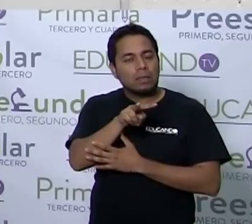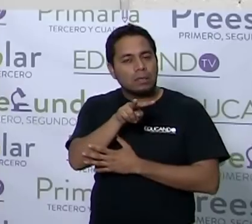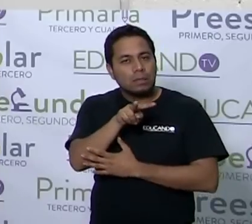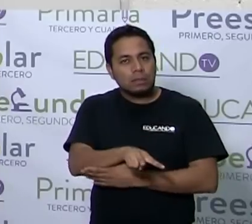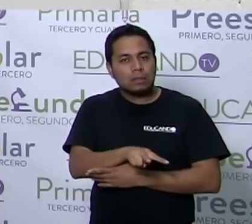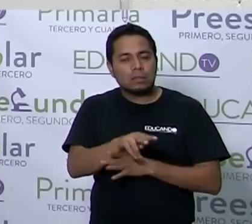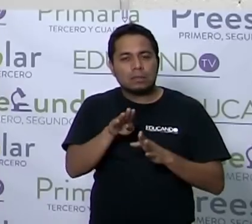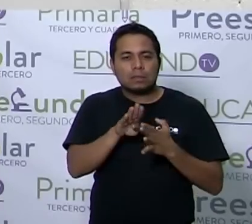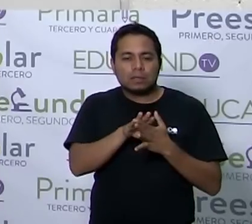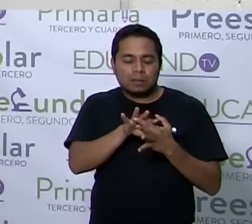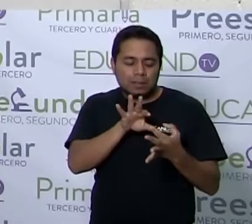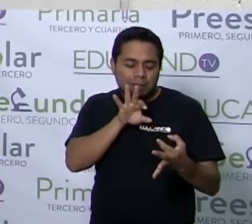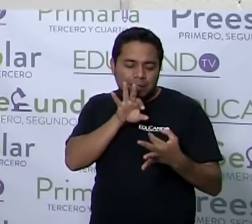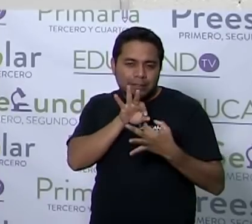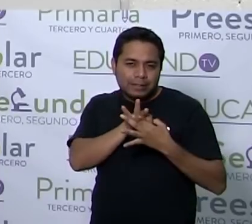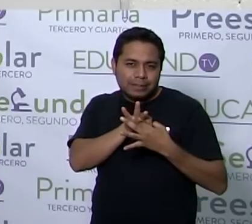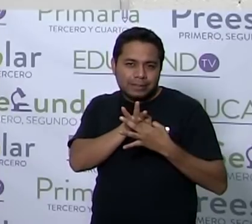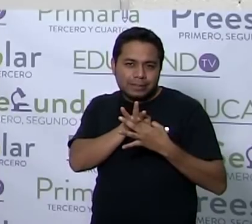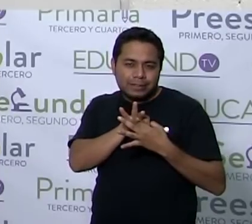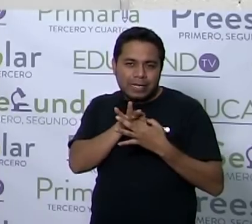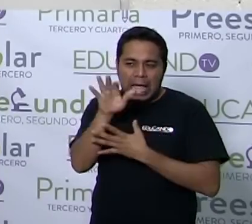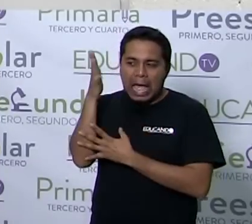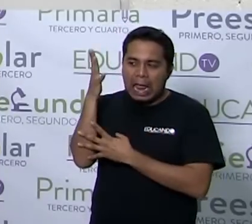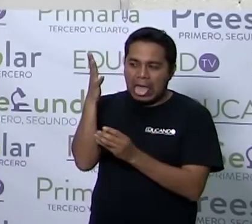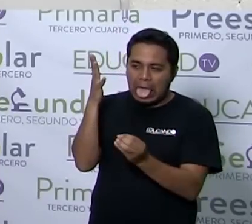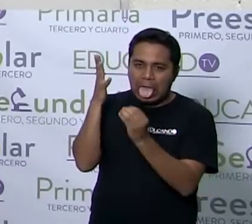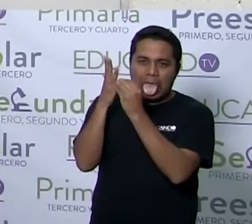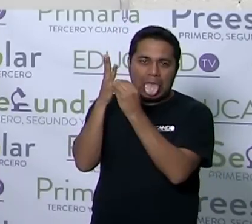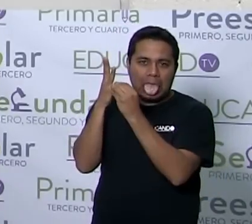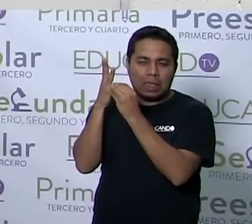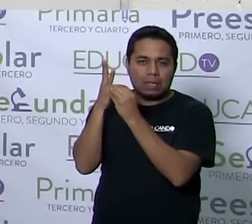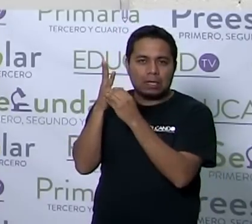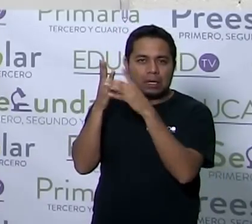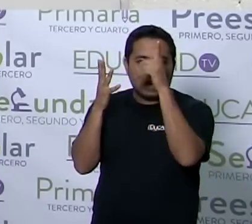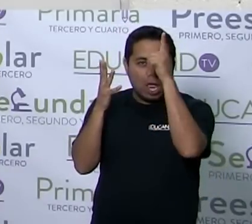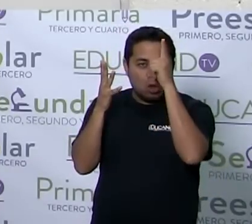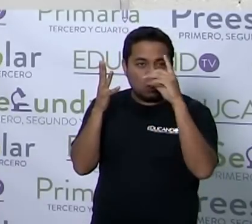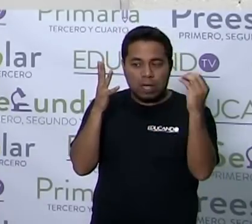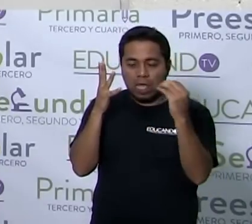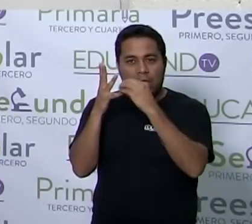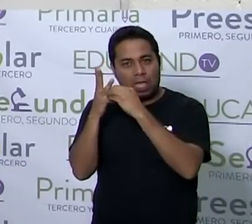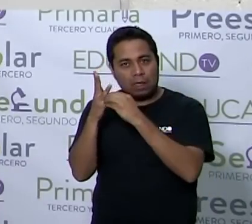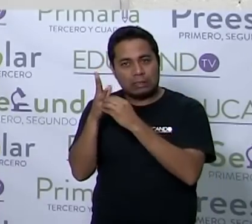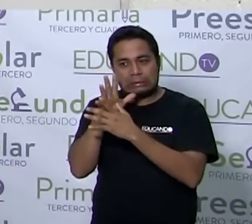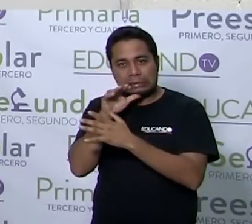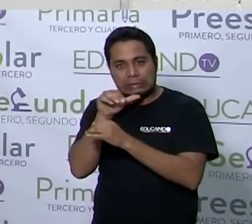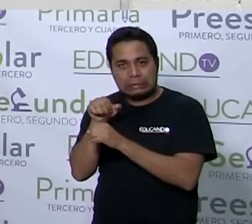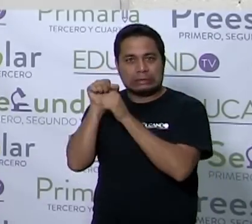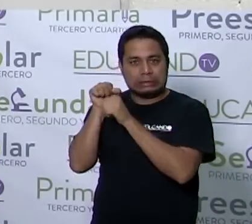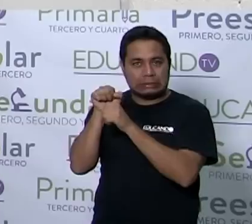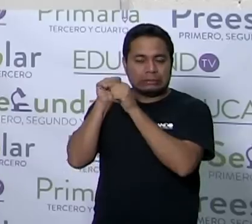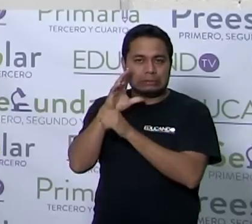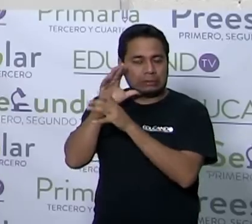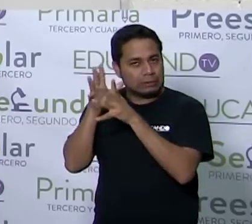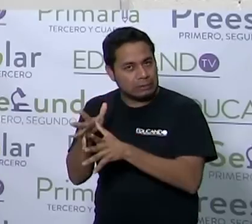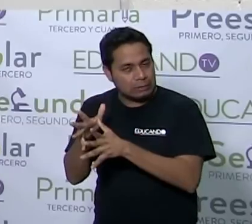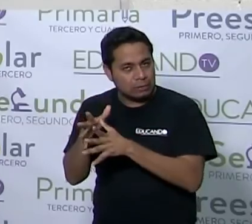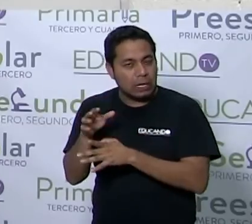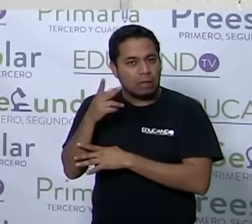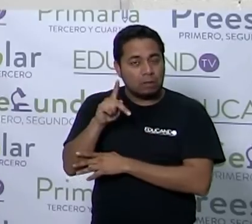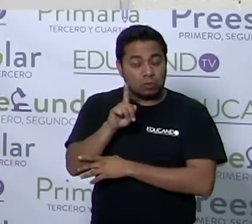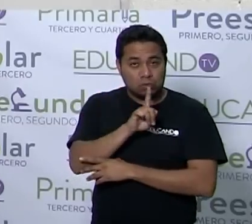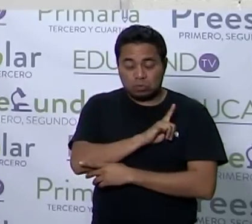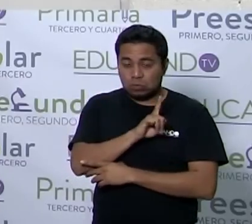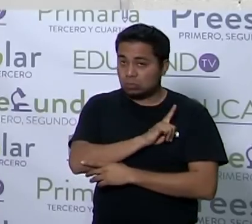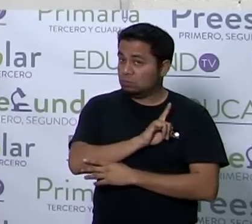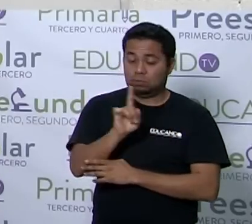totalmente enganchada en una rama de un árbol. No podía salir de allí, pero no estaba